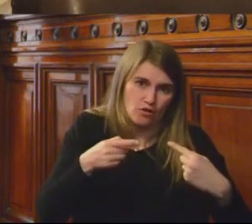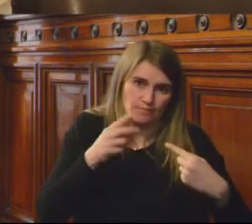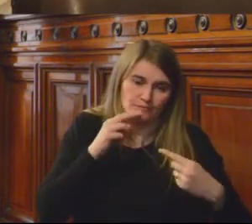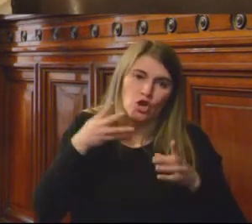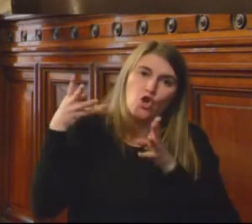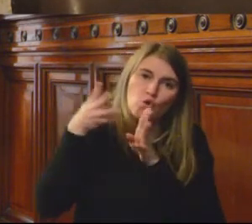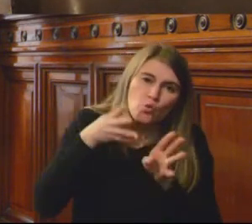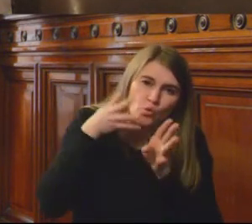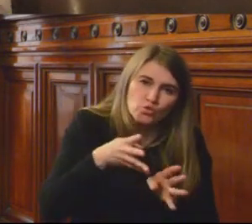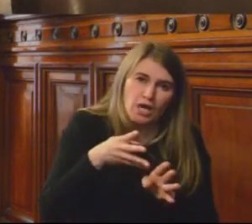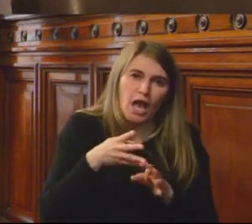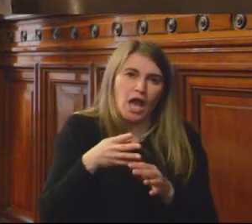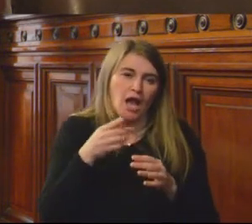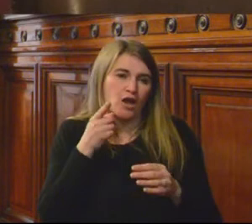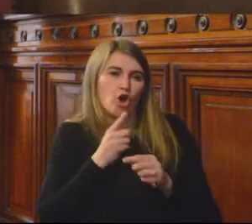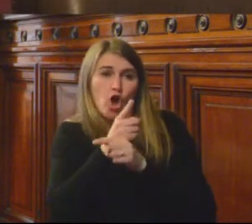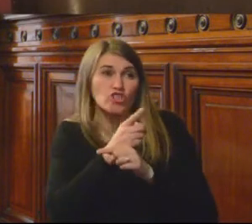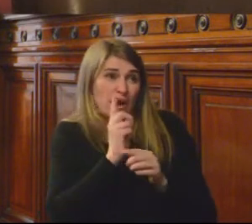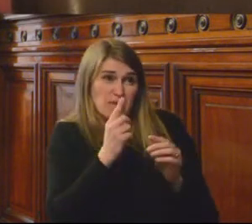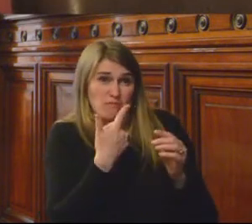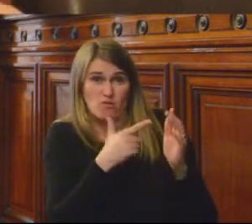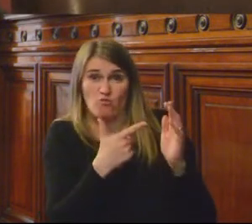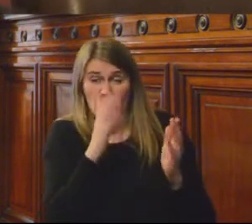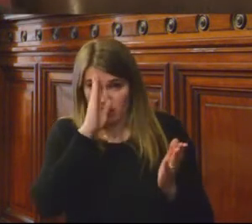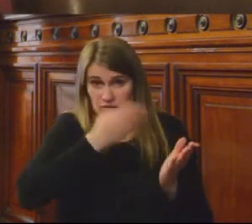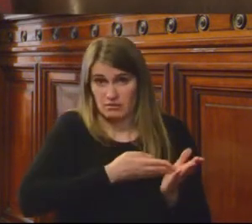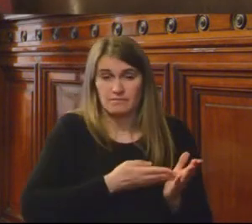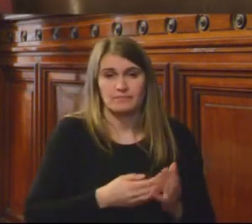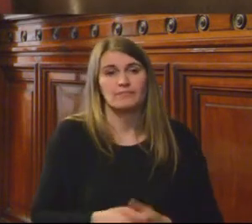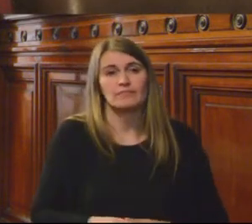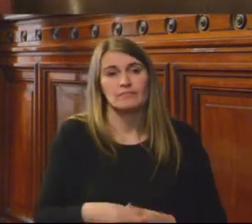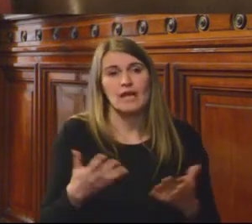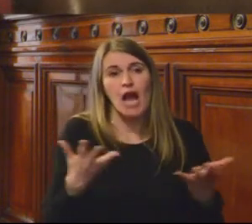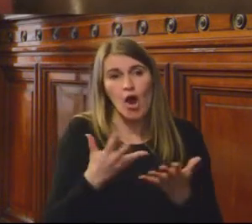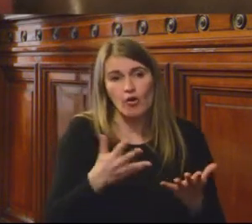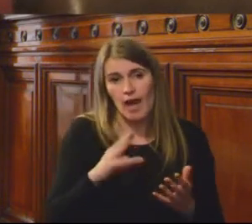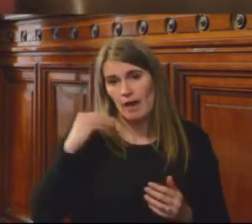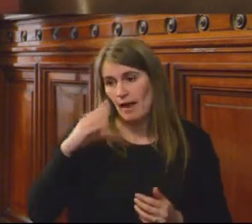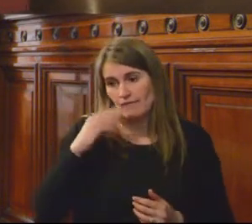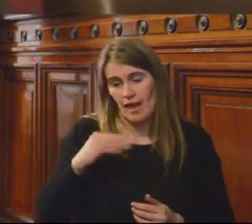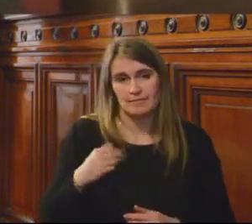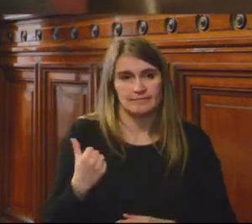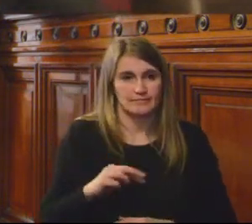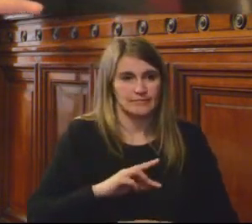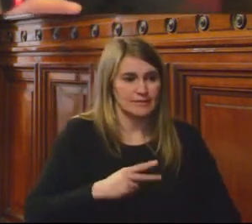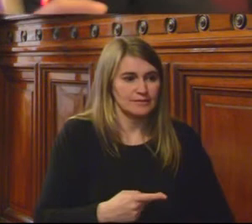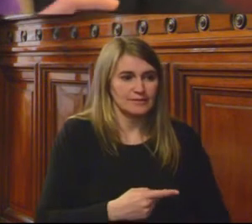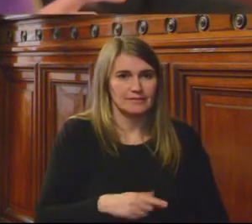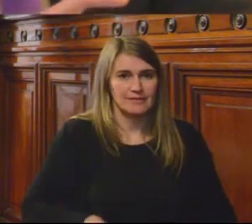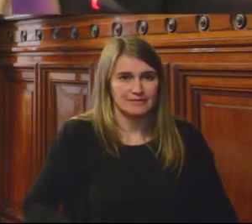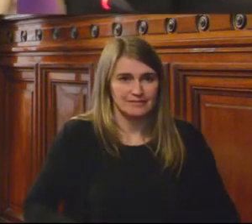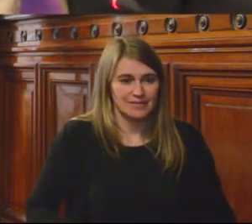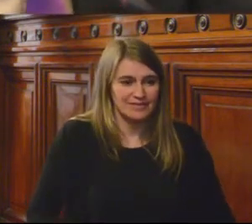lucha contra la impunidad. Cedo brevemente ahora, a continuación, la palabra a nuestra viceministra de Política